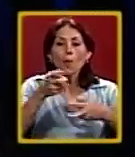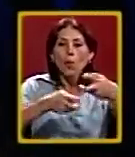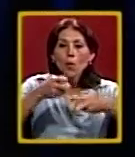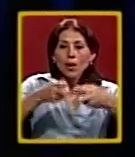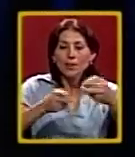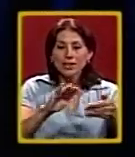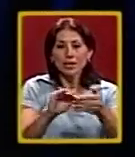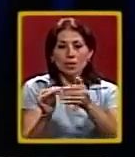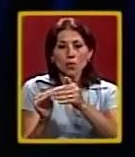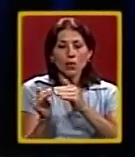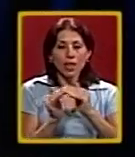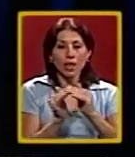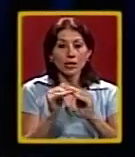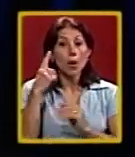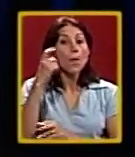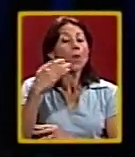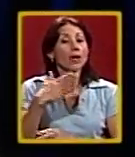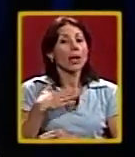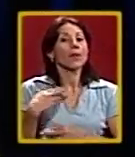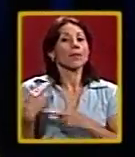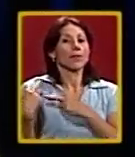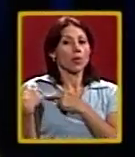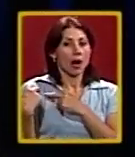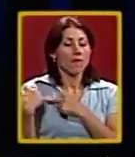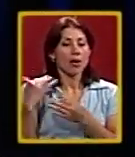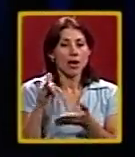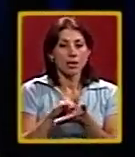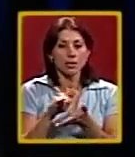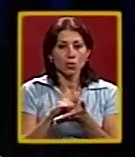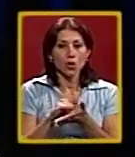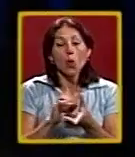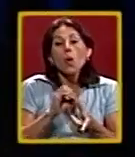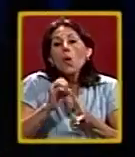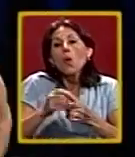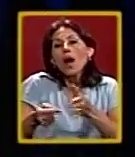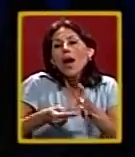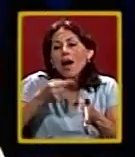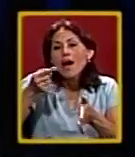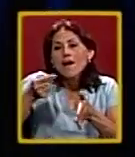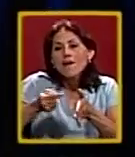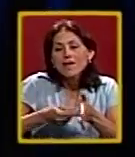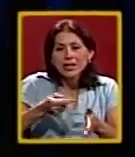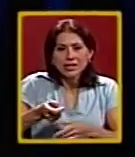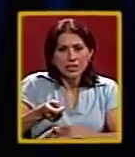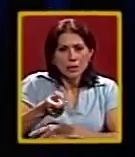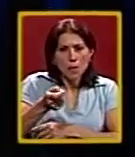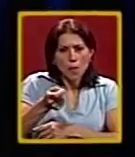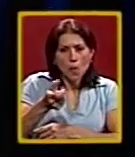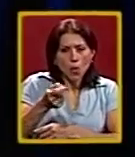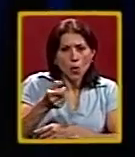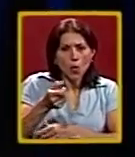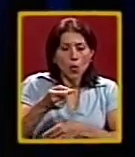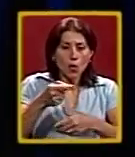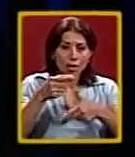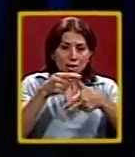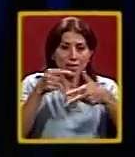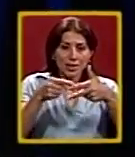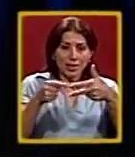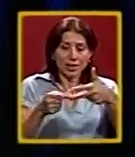comunidades, porque me tocaba, o negociando a veces, muy poco, tuve 3 jefes